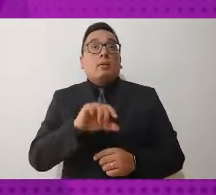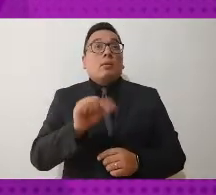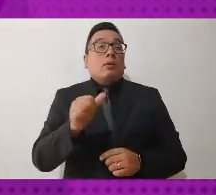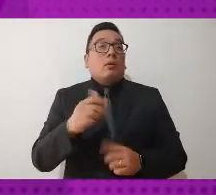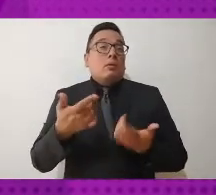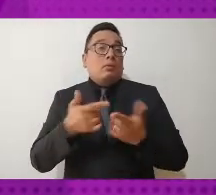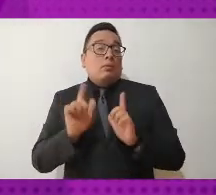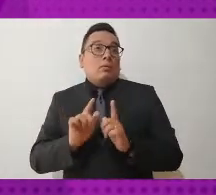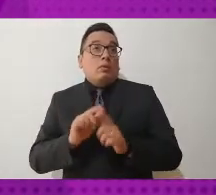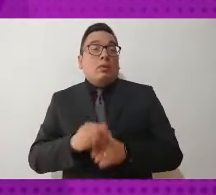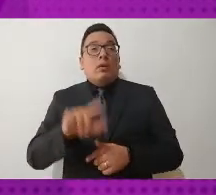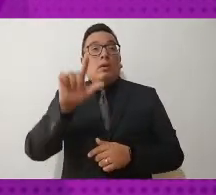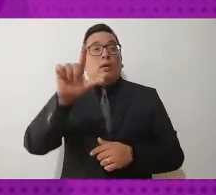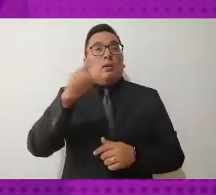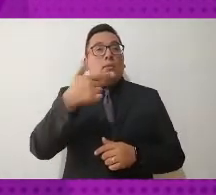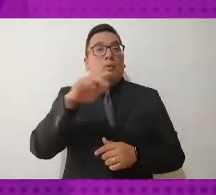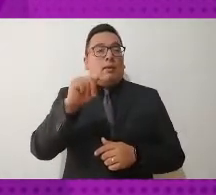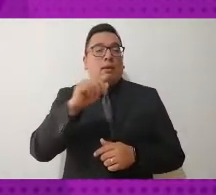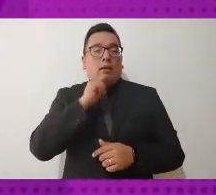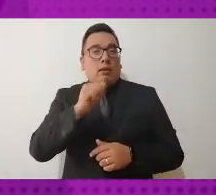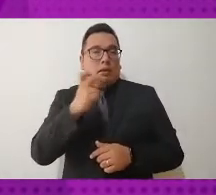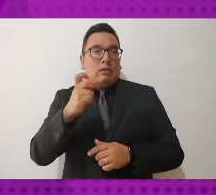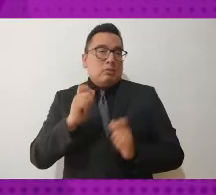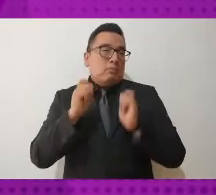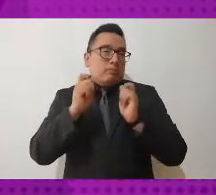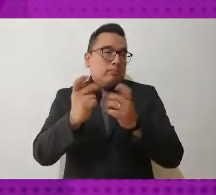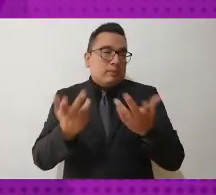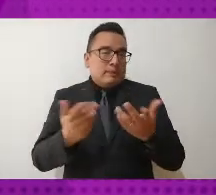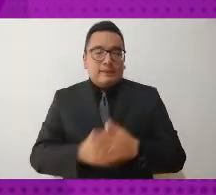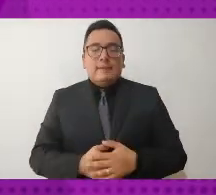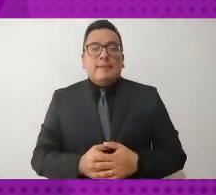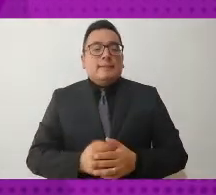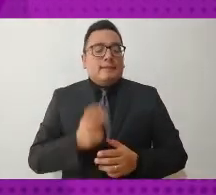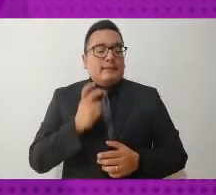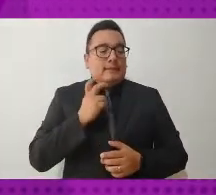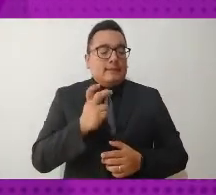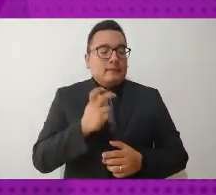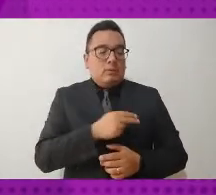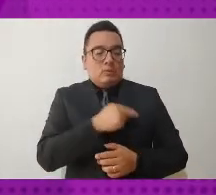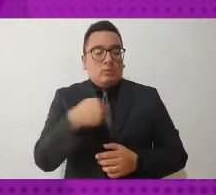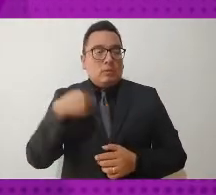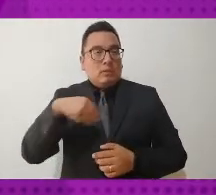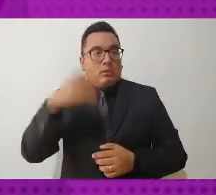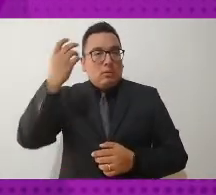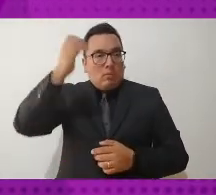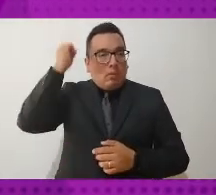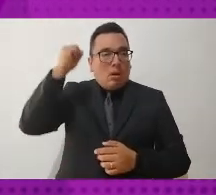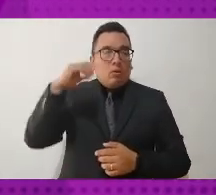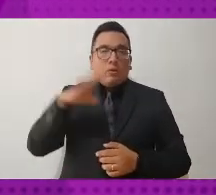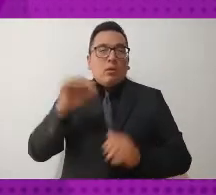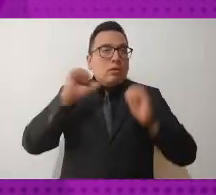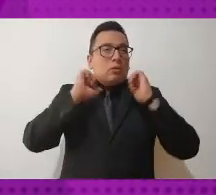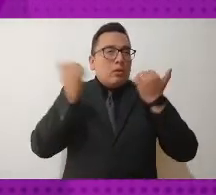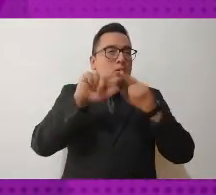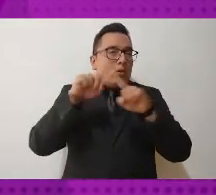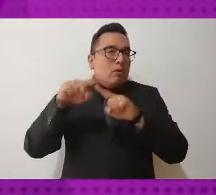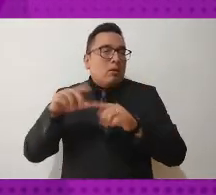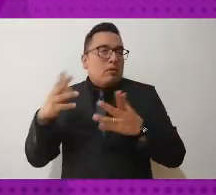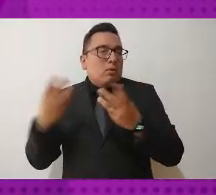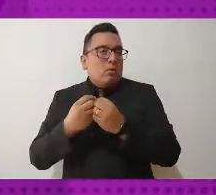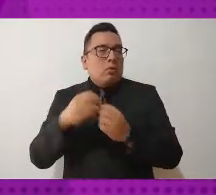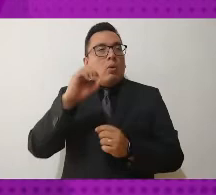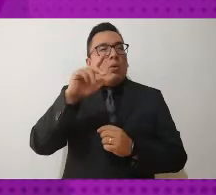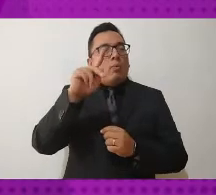ocupar ese cargo entonces dentro de los trabajos que estamos haciendo aquí en Morelos las asociaciones civiles junto con el ople